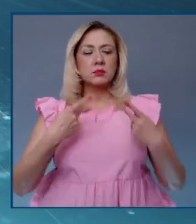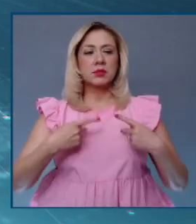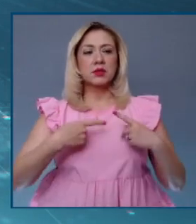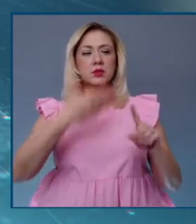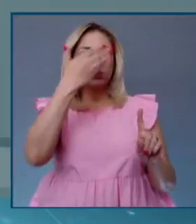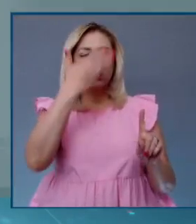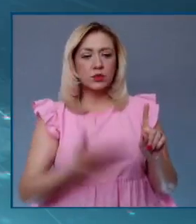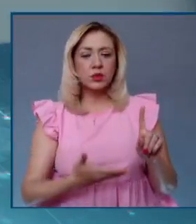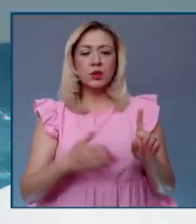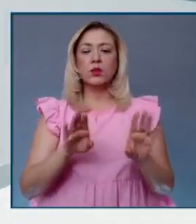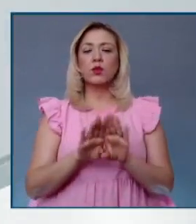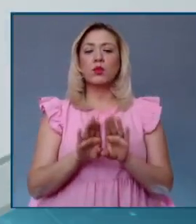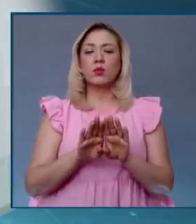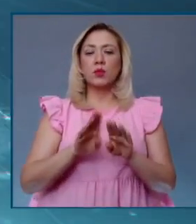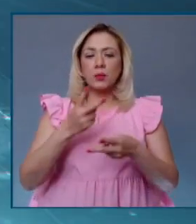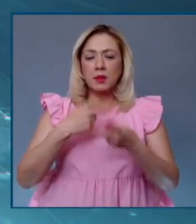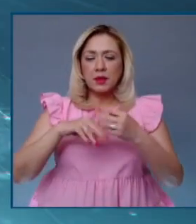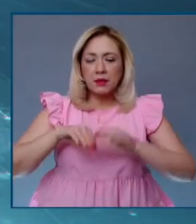Suprema Corte.